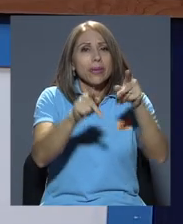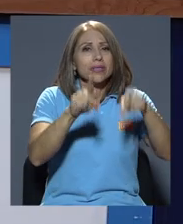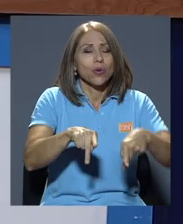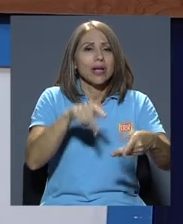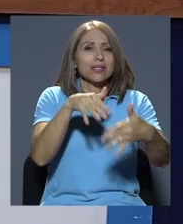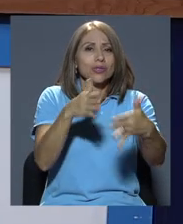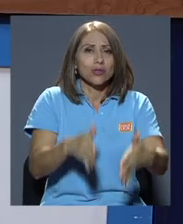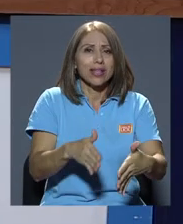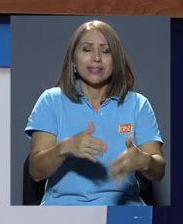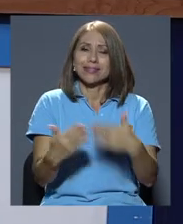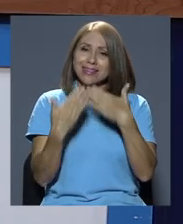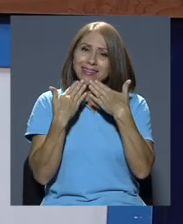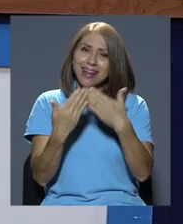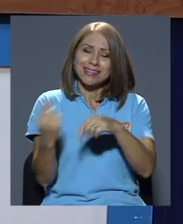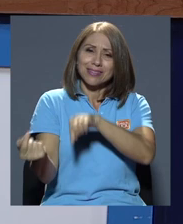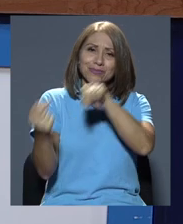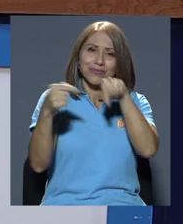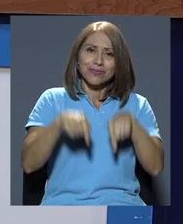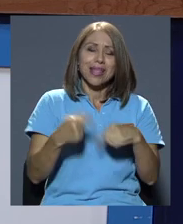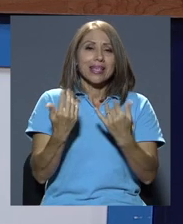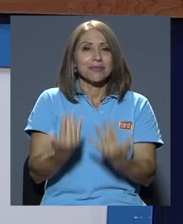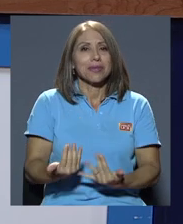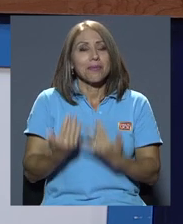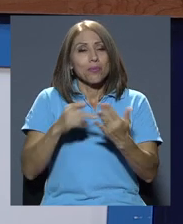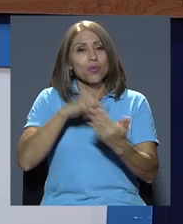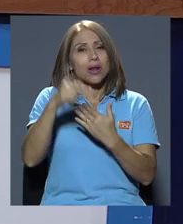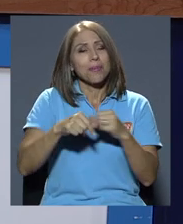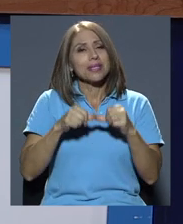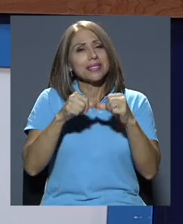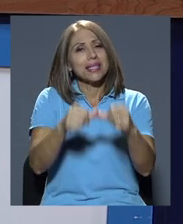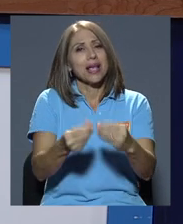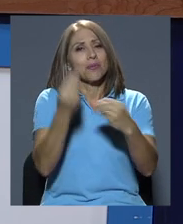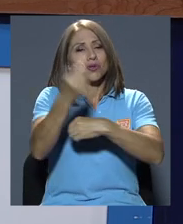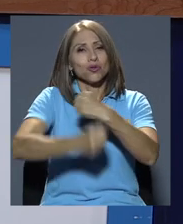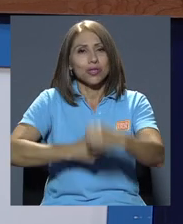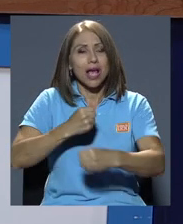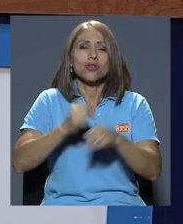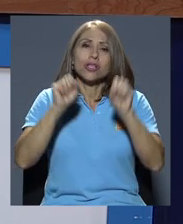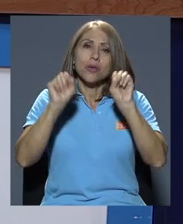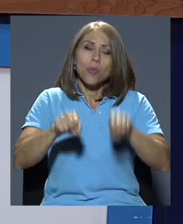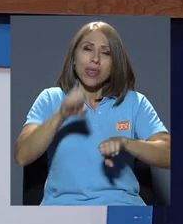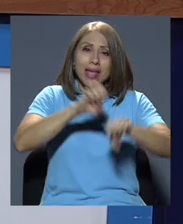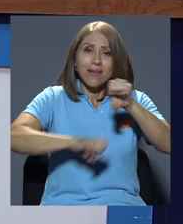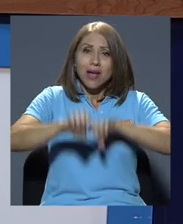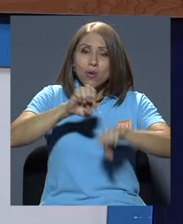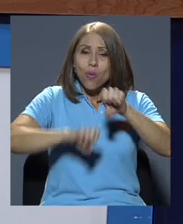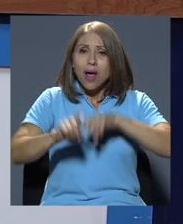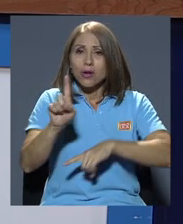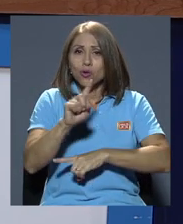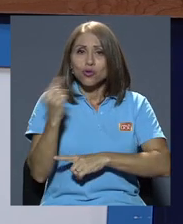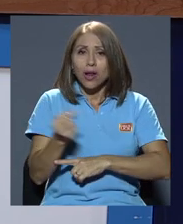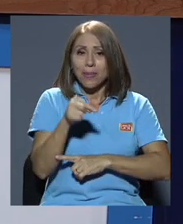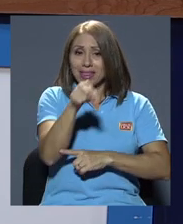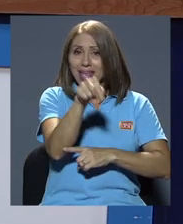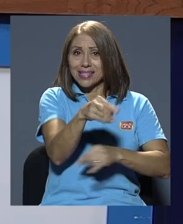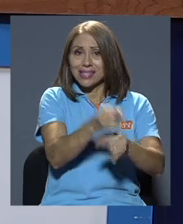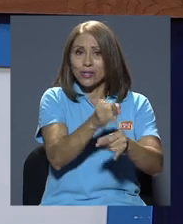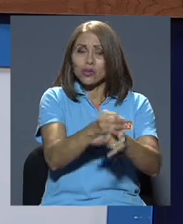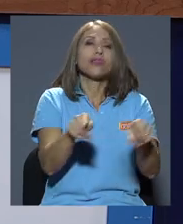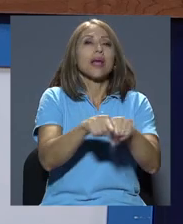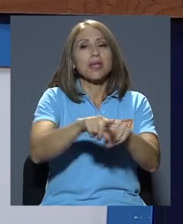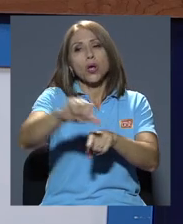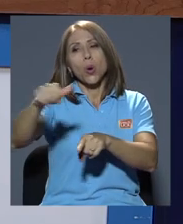acompañarnos y esperamos que siga este programa durante muchos años más verdad y puedan evaluar no solamente esta institución sino otras